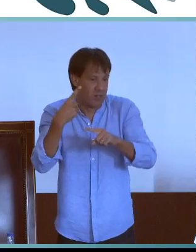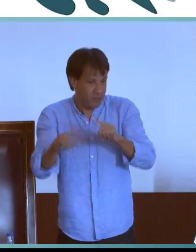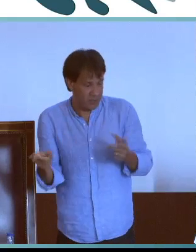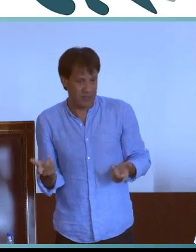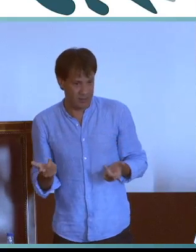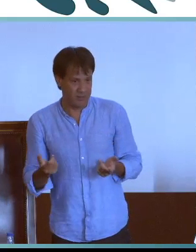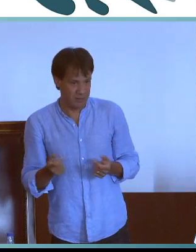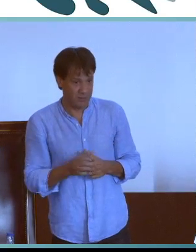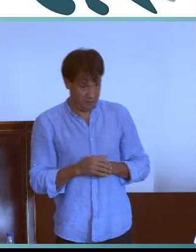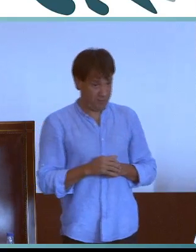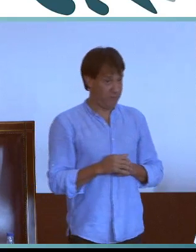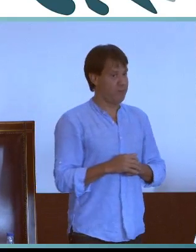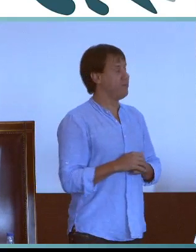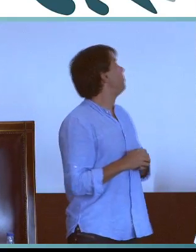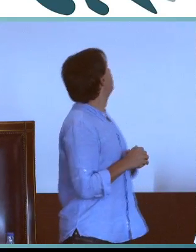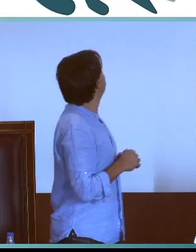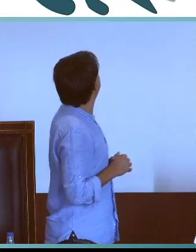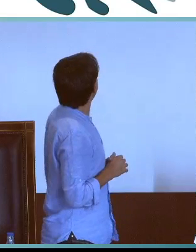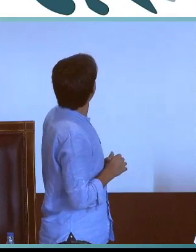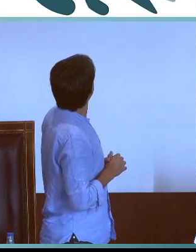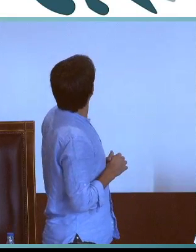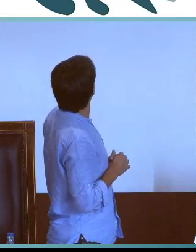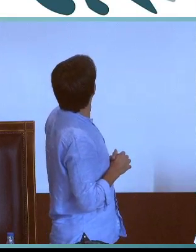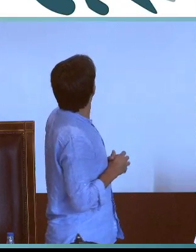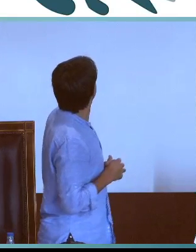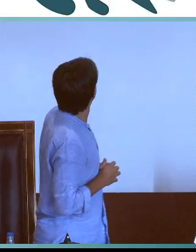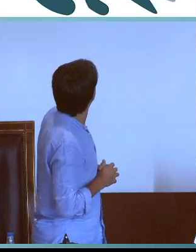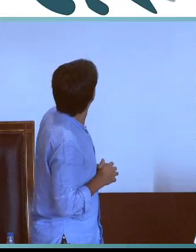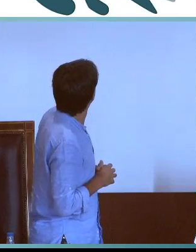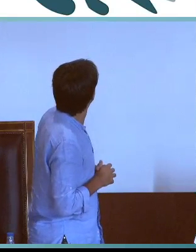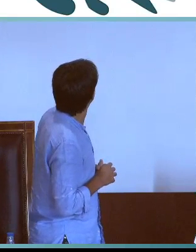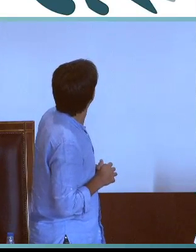hay matices que se puede ver esa diferencia.